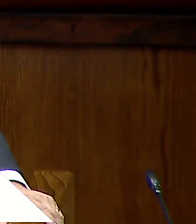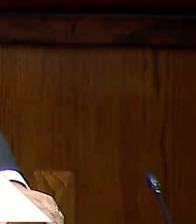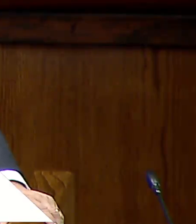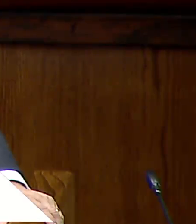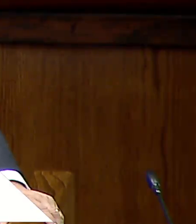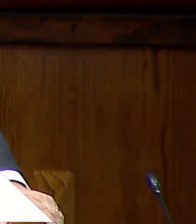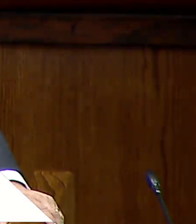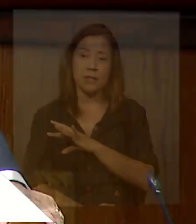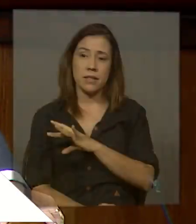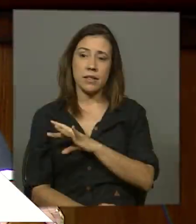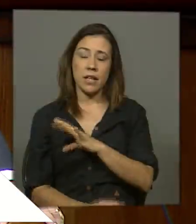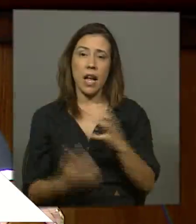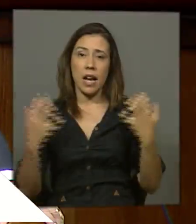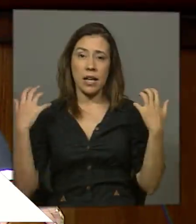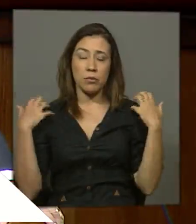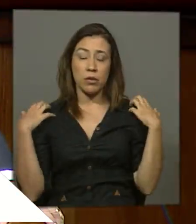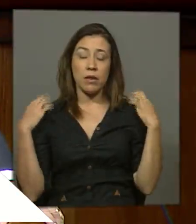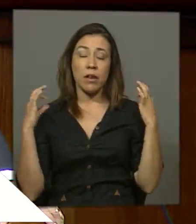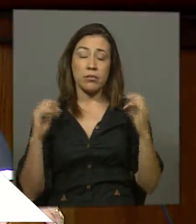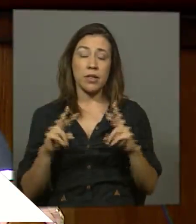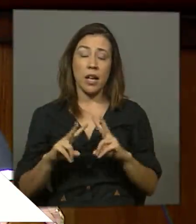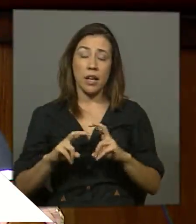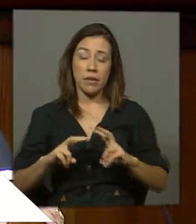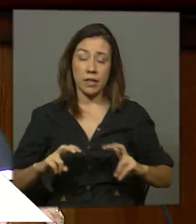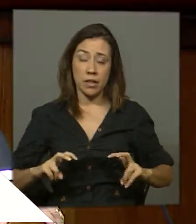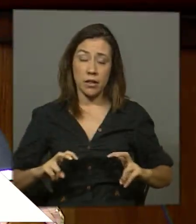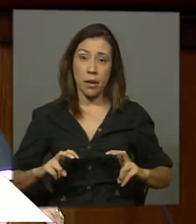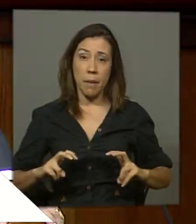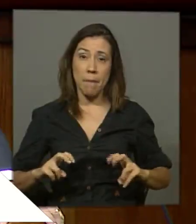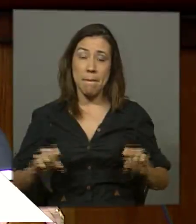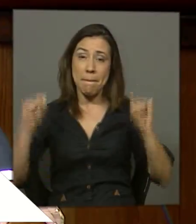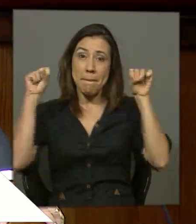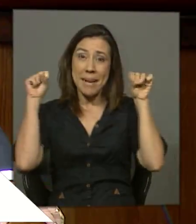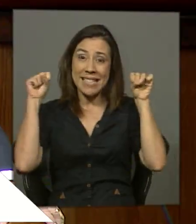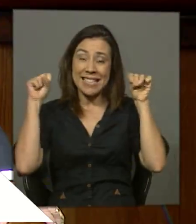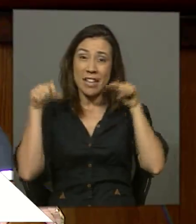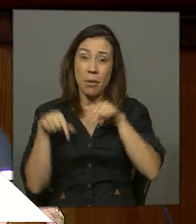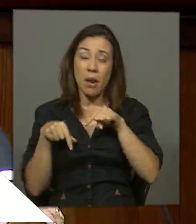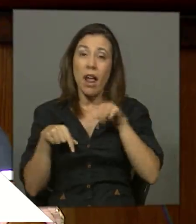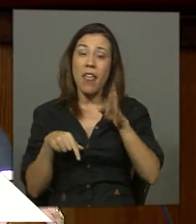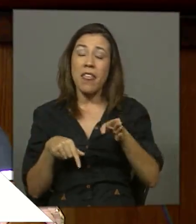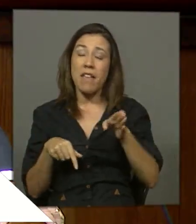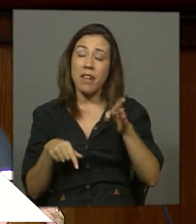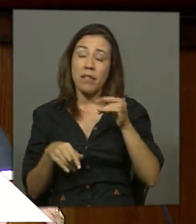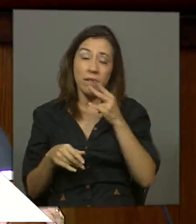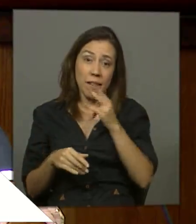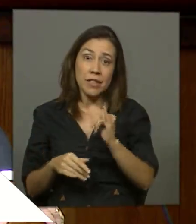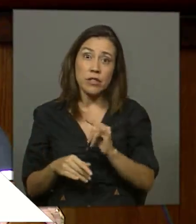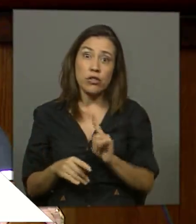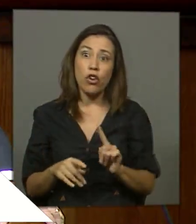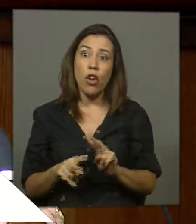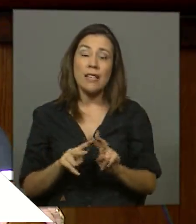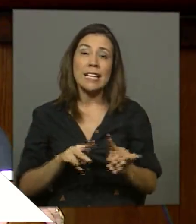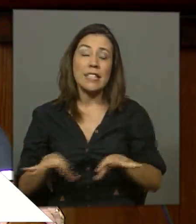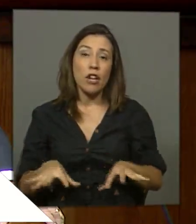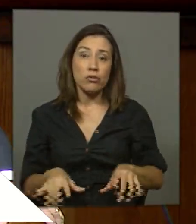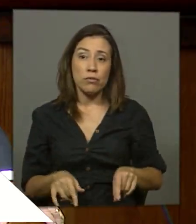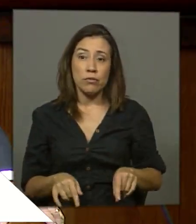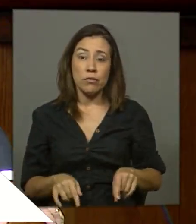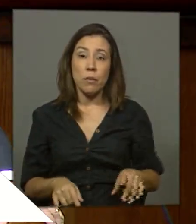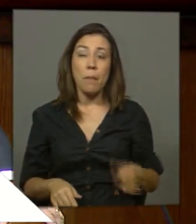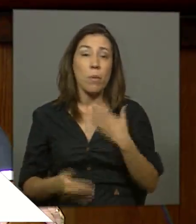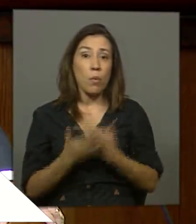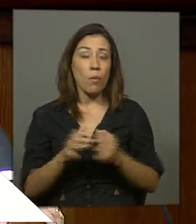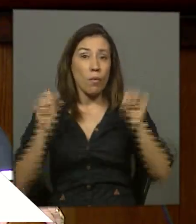tiene a cargo exclusivamente la investigación y es el Ministerio Público el que califica un acto cuando el